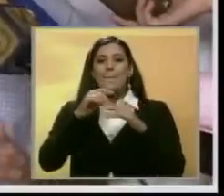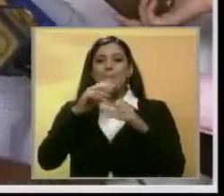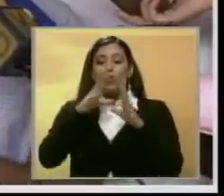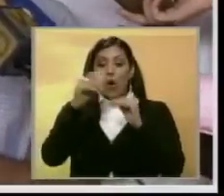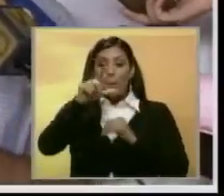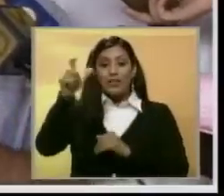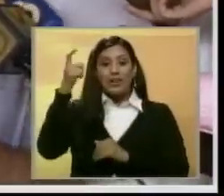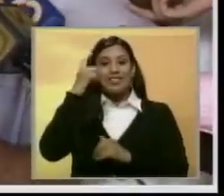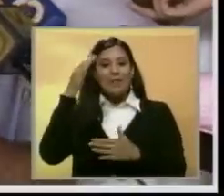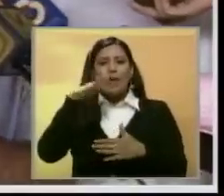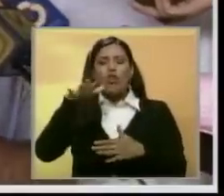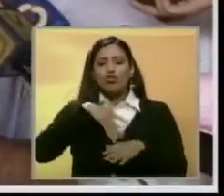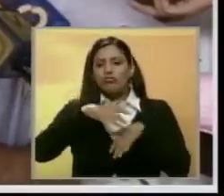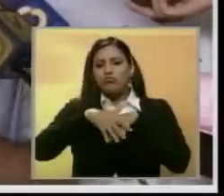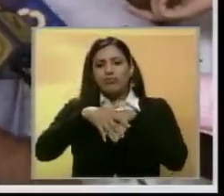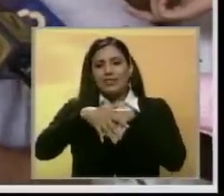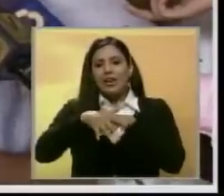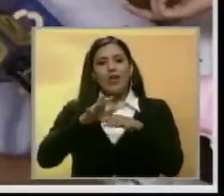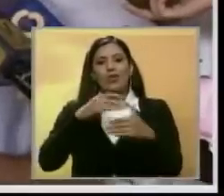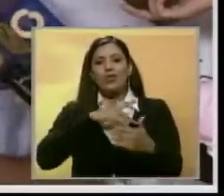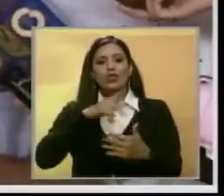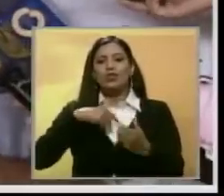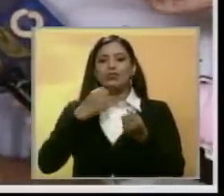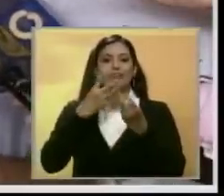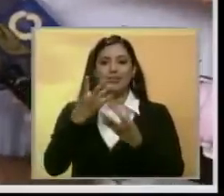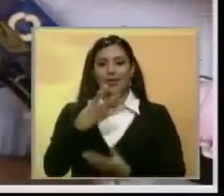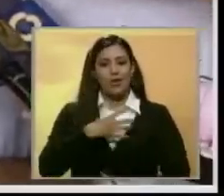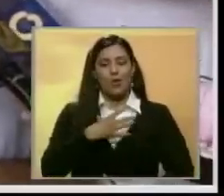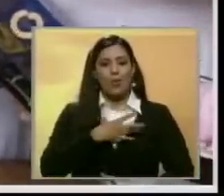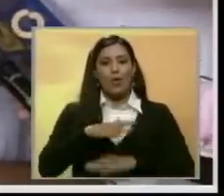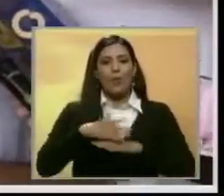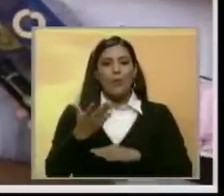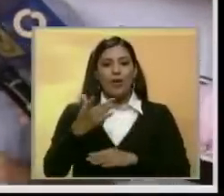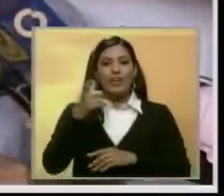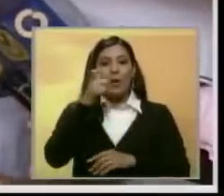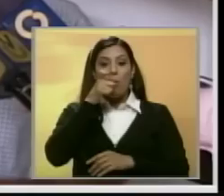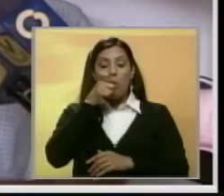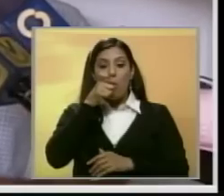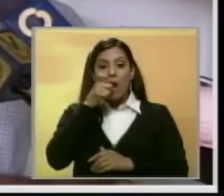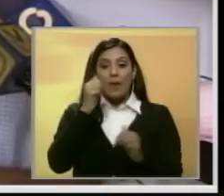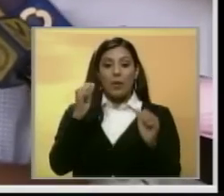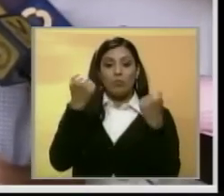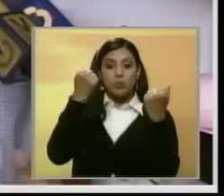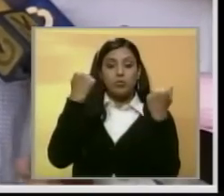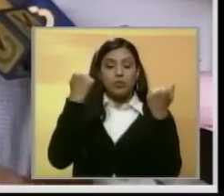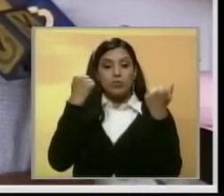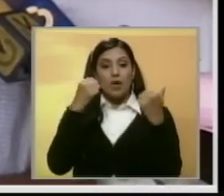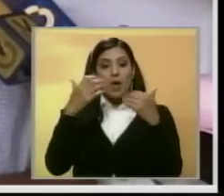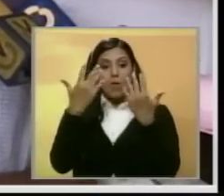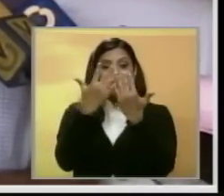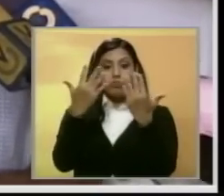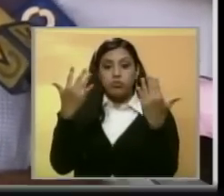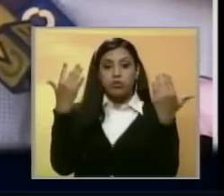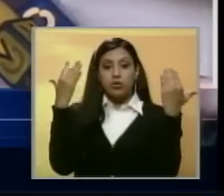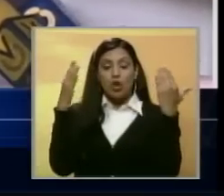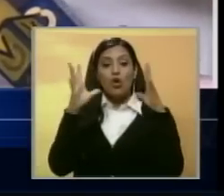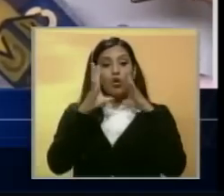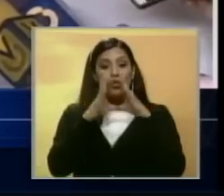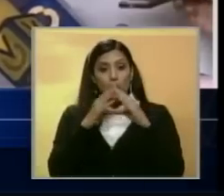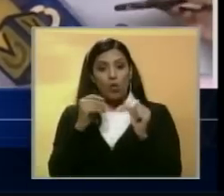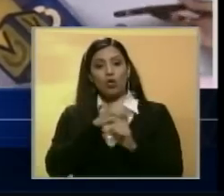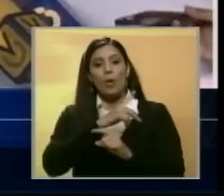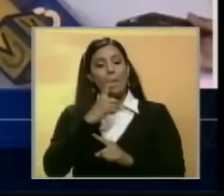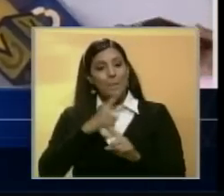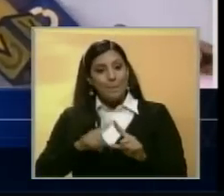el mundo lo sepa, además, no las podemos denunciar públicamente porque sabemos cómo la Guardia le encanta. intentar bloquear todos los mecanismos para llegar.